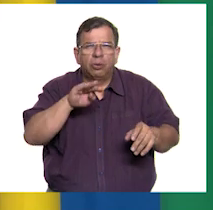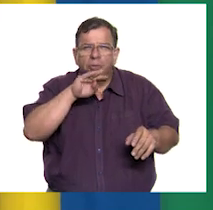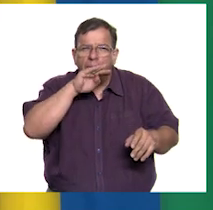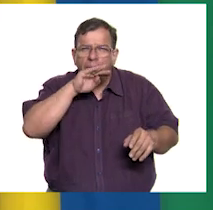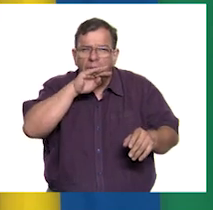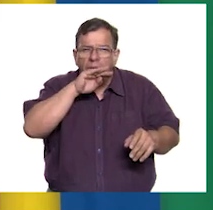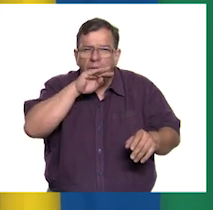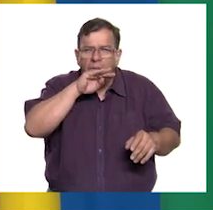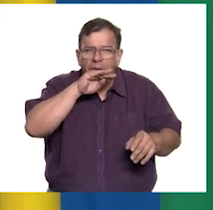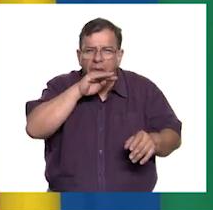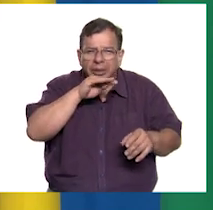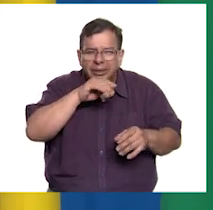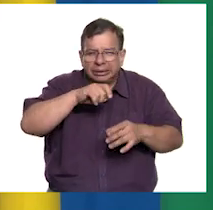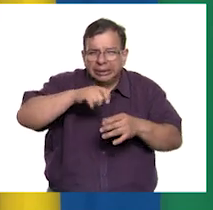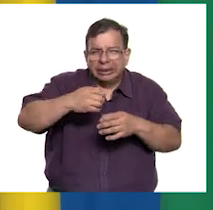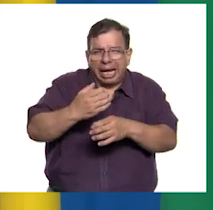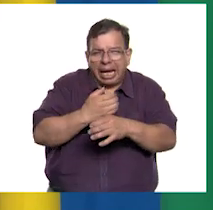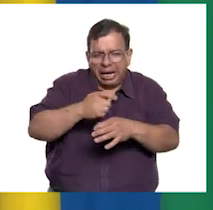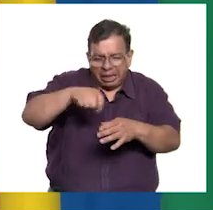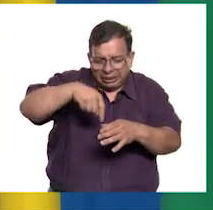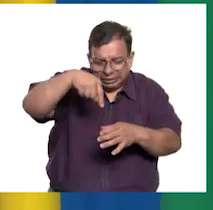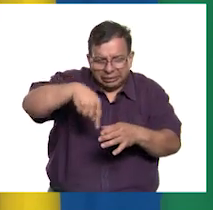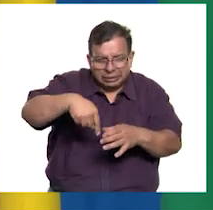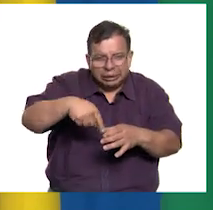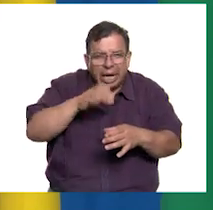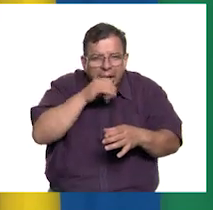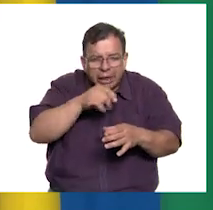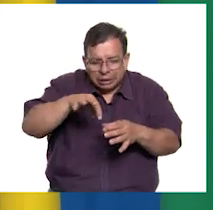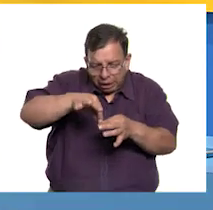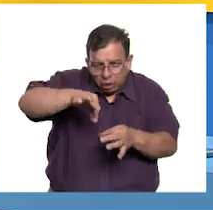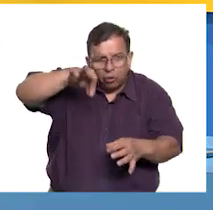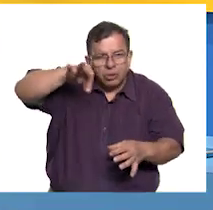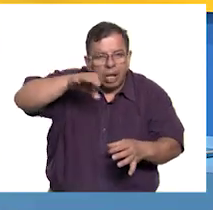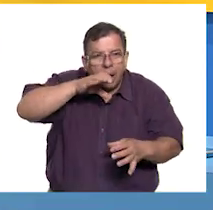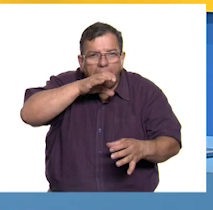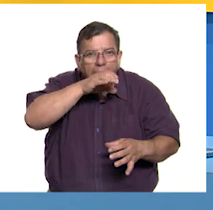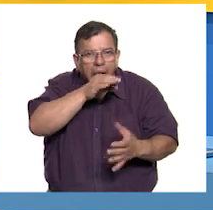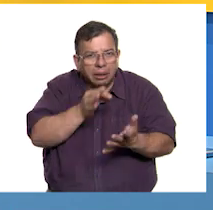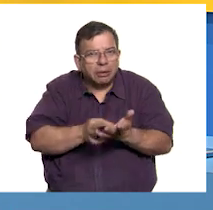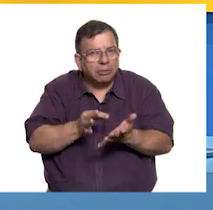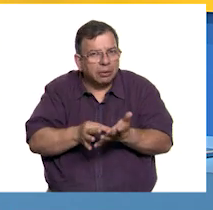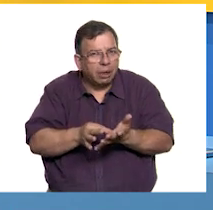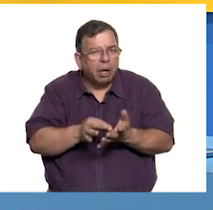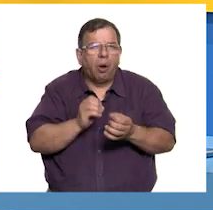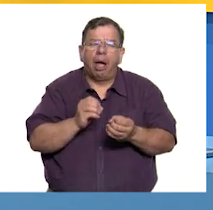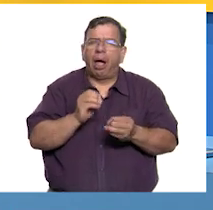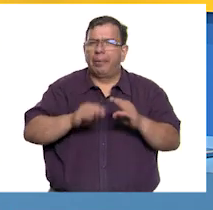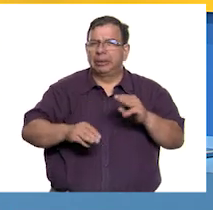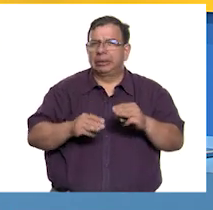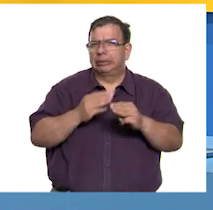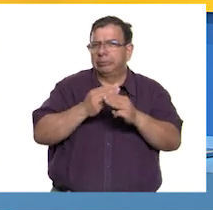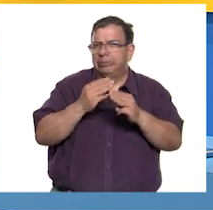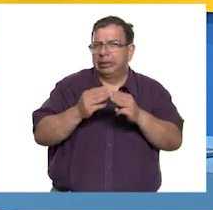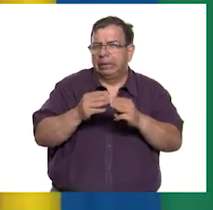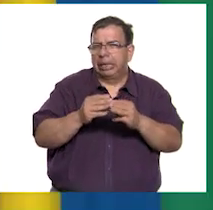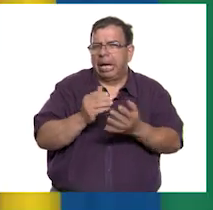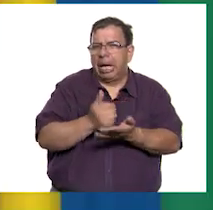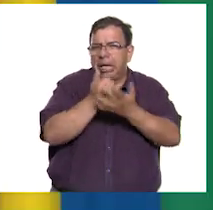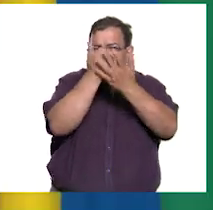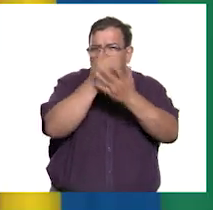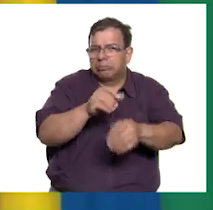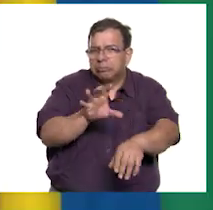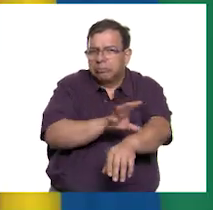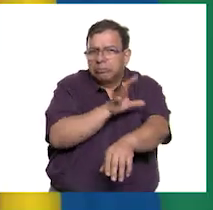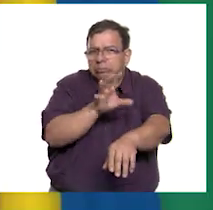una cuchara dentro de una taza de café y se calienta. Seguramente has escuchado de materiales que conducen la electricidad,